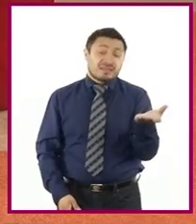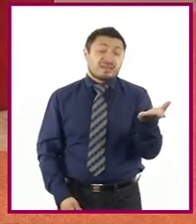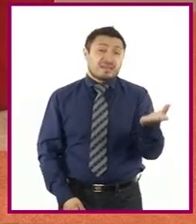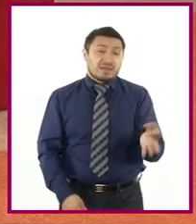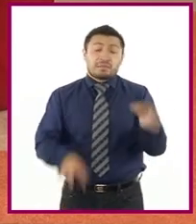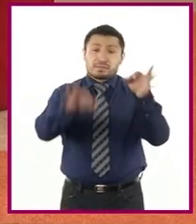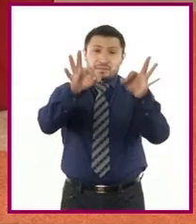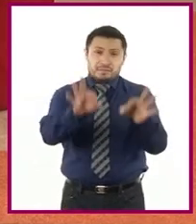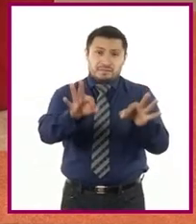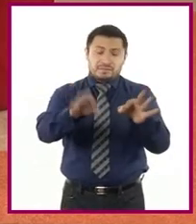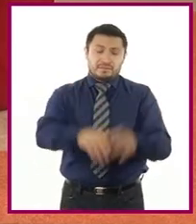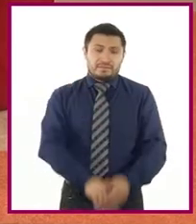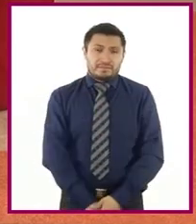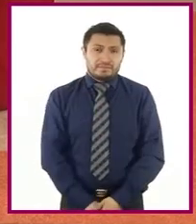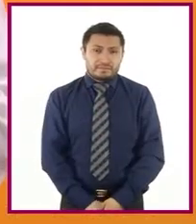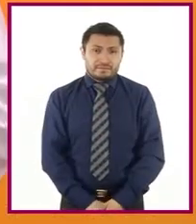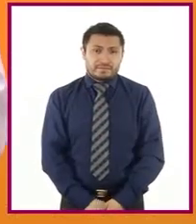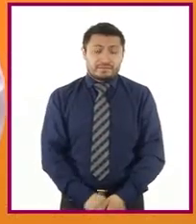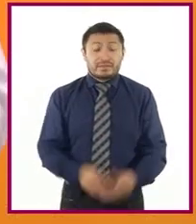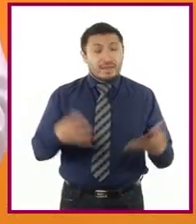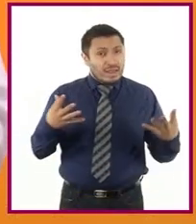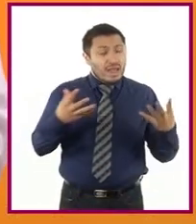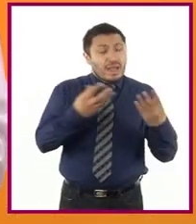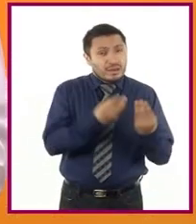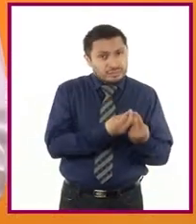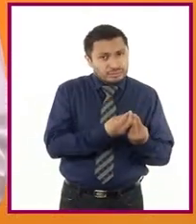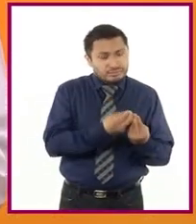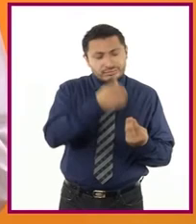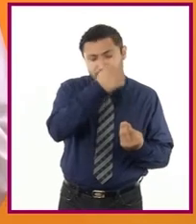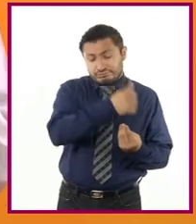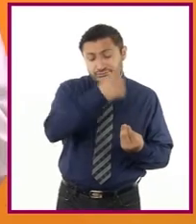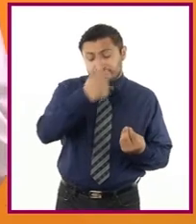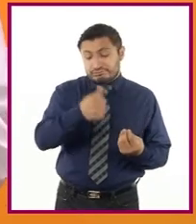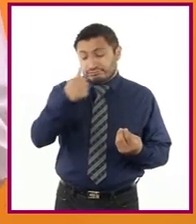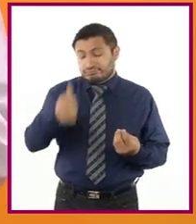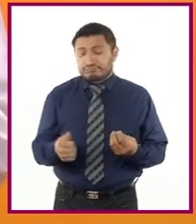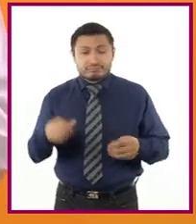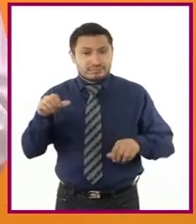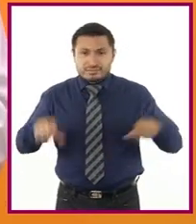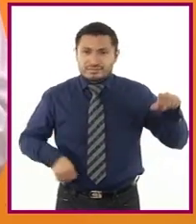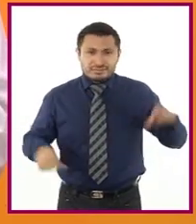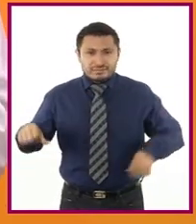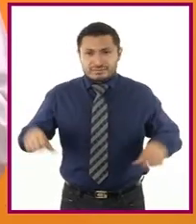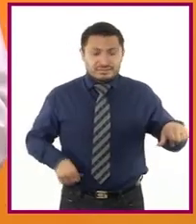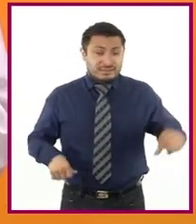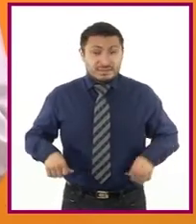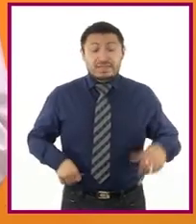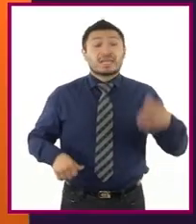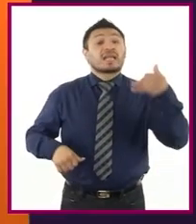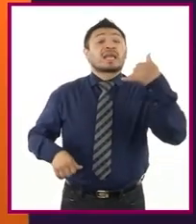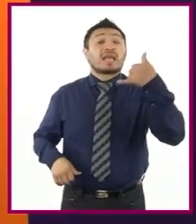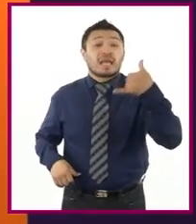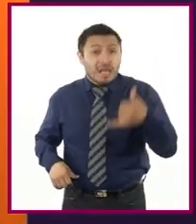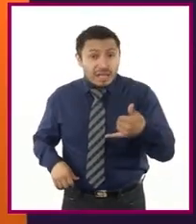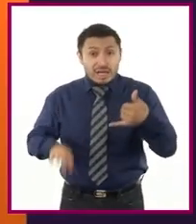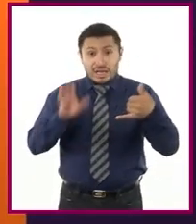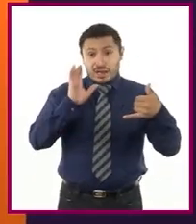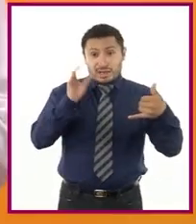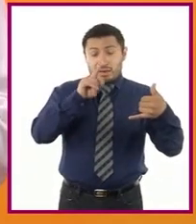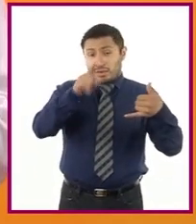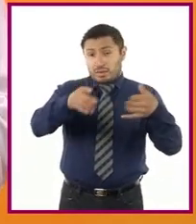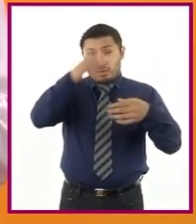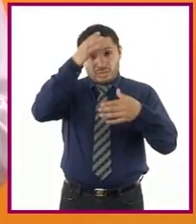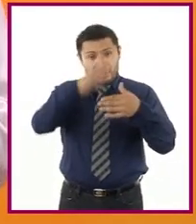precisión posible al lado de cada operación o acción. Y cuando terminemos